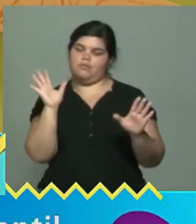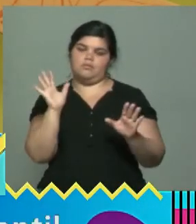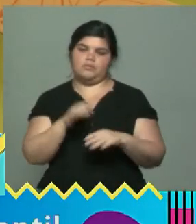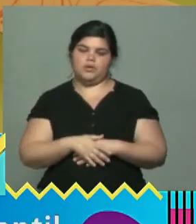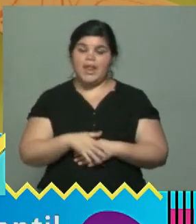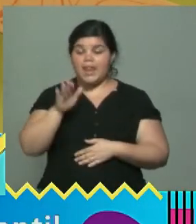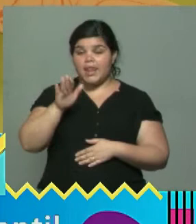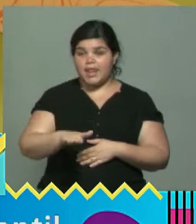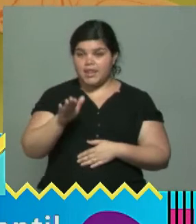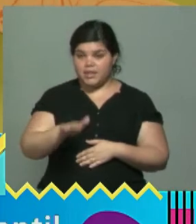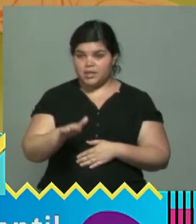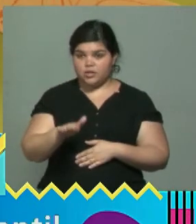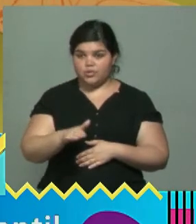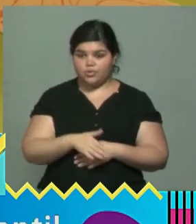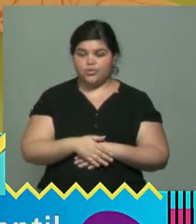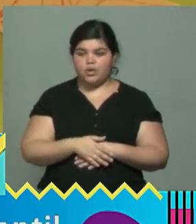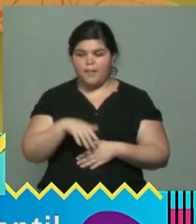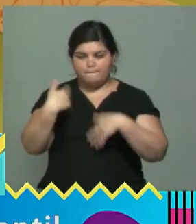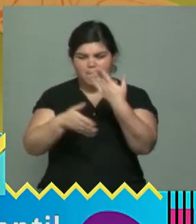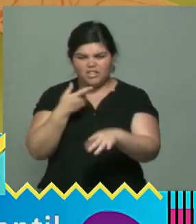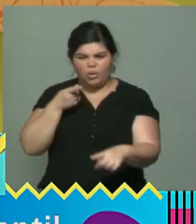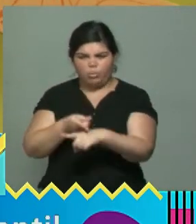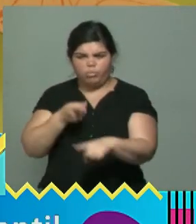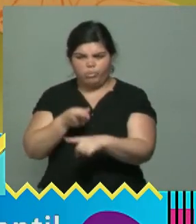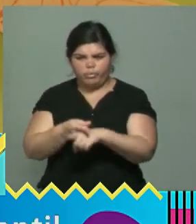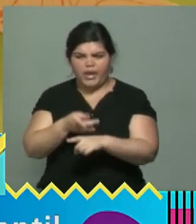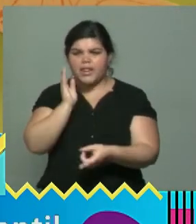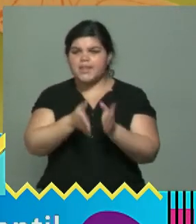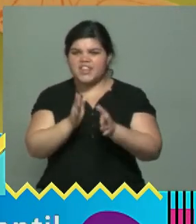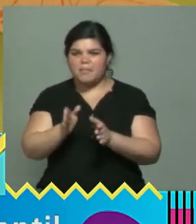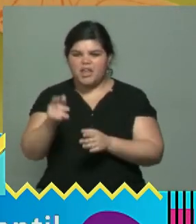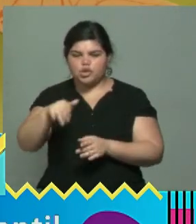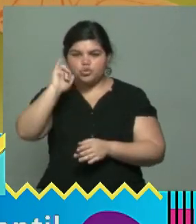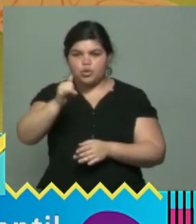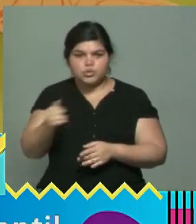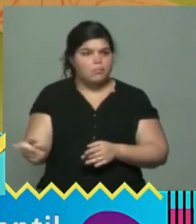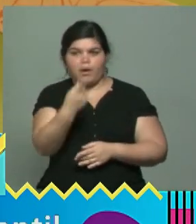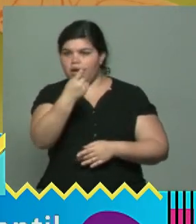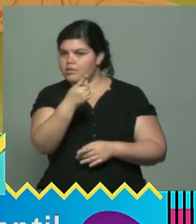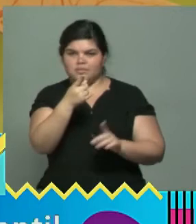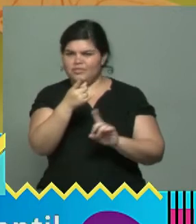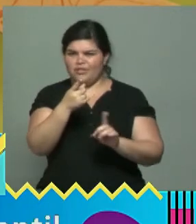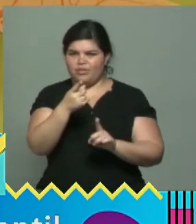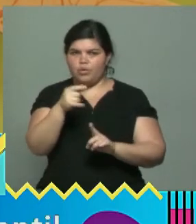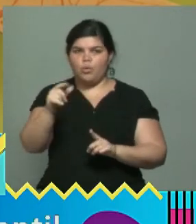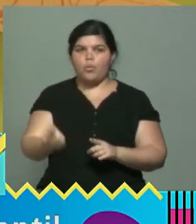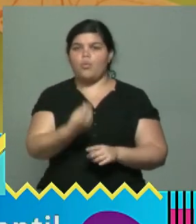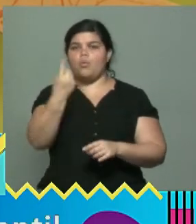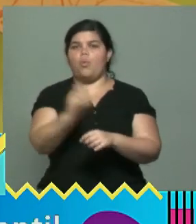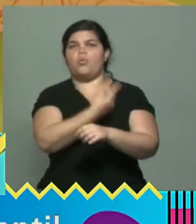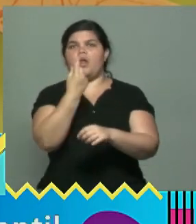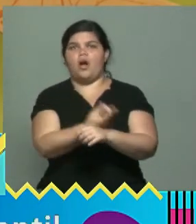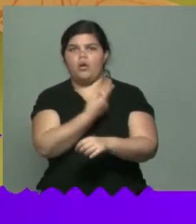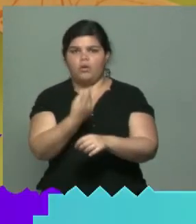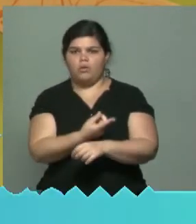una situación de maltrato no necesariamente tiene que ir a terapia, no necesariamente tiene que ir una vez por semana, 1 hora, a un espacio